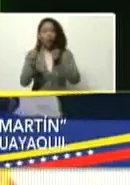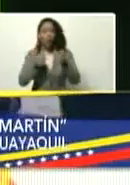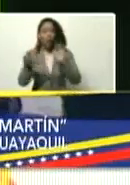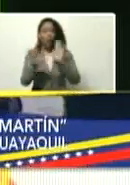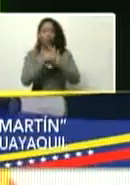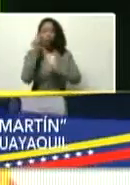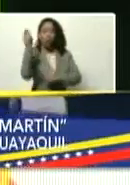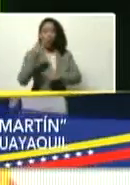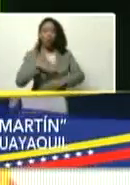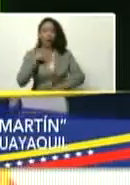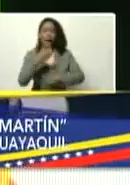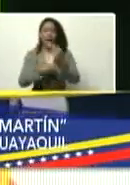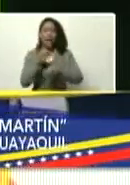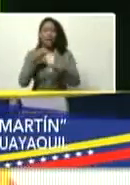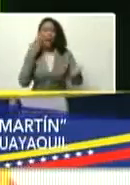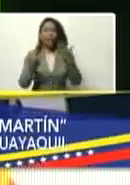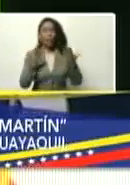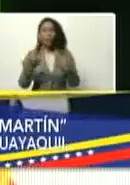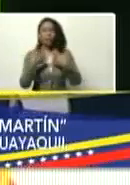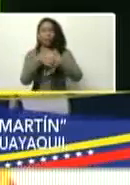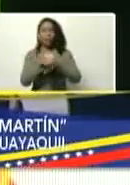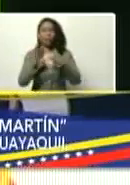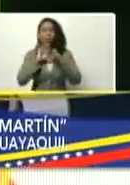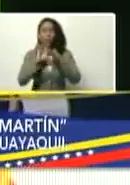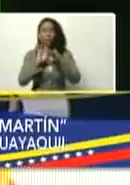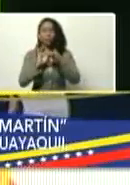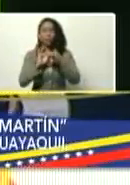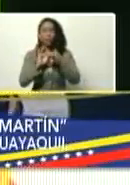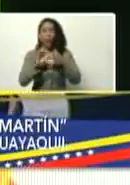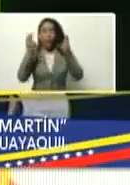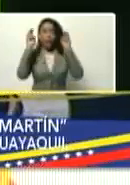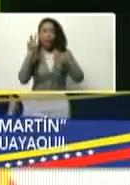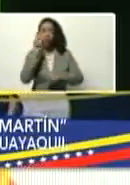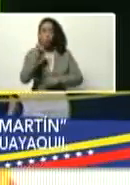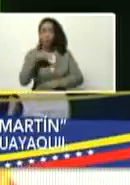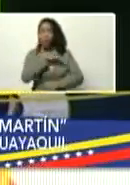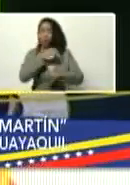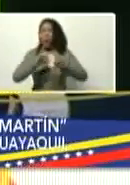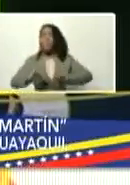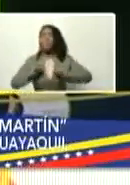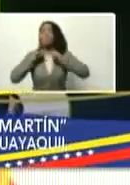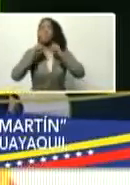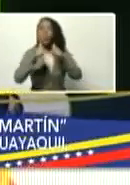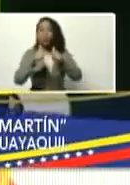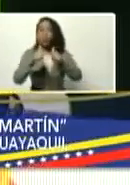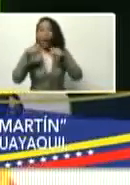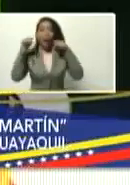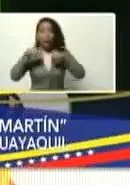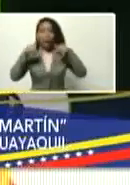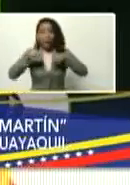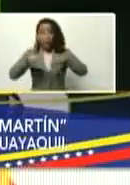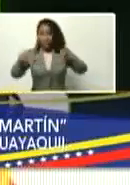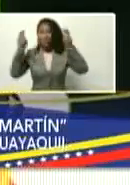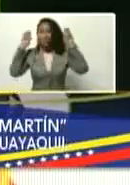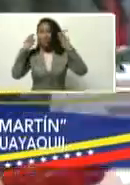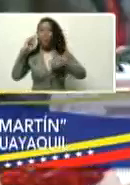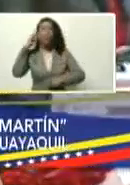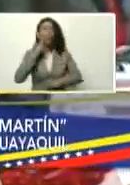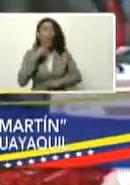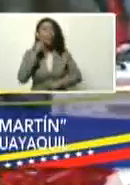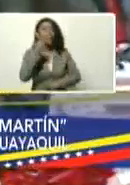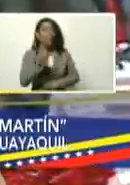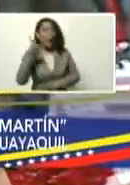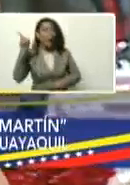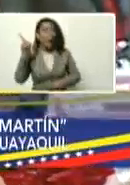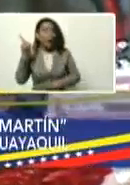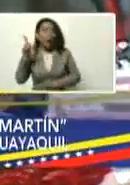garantizar estabilidad y unidad en el contexto de las naciones que estaban emergiendo. En este aspecto, Bolívar coincidía con él